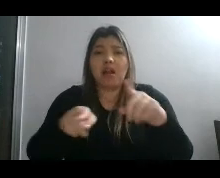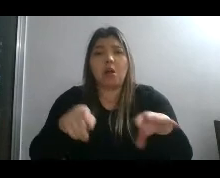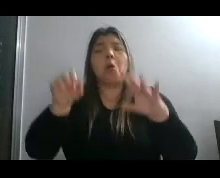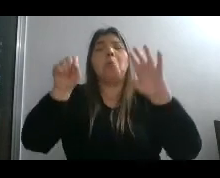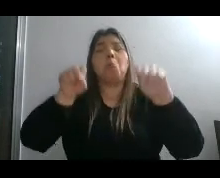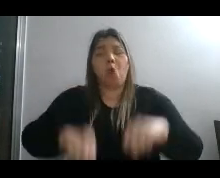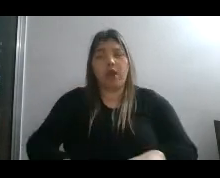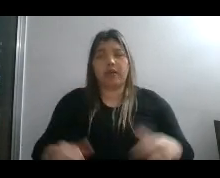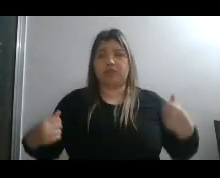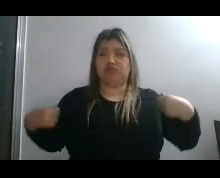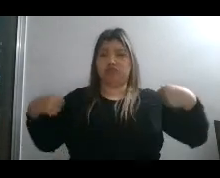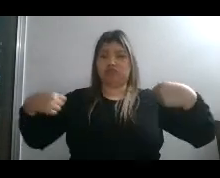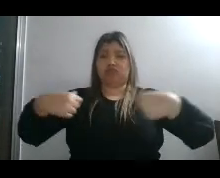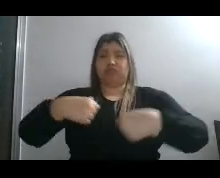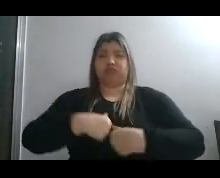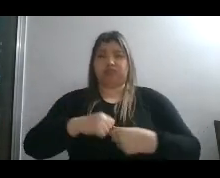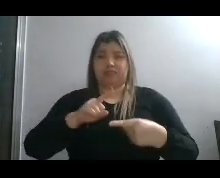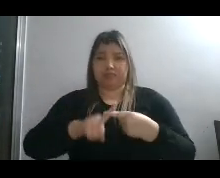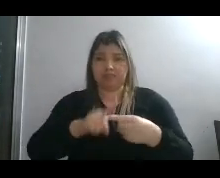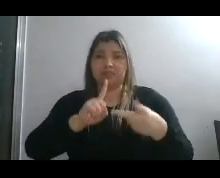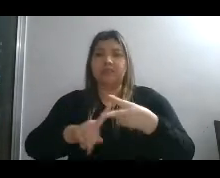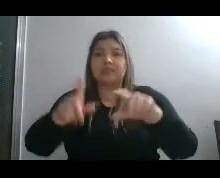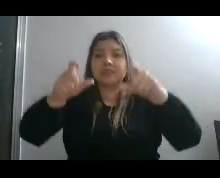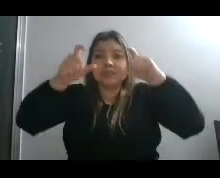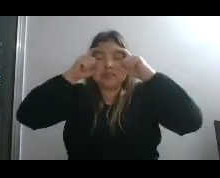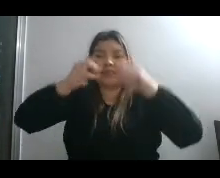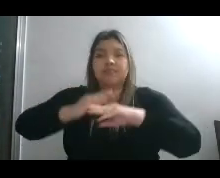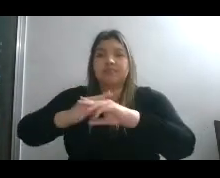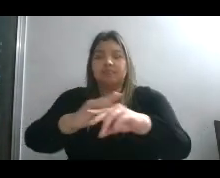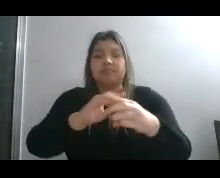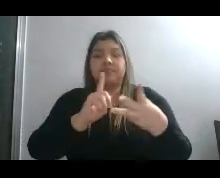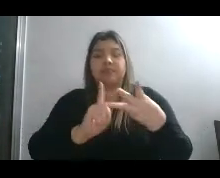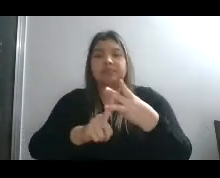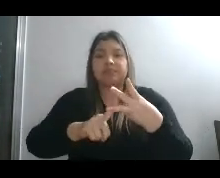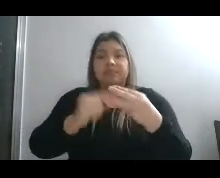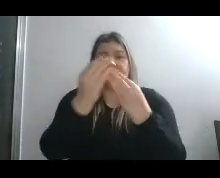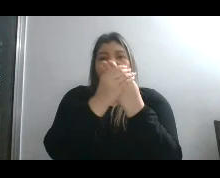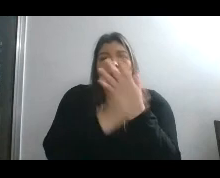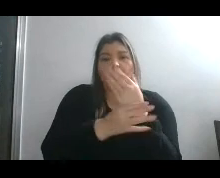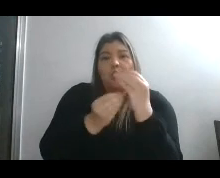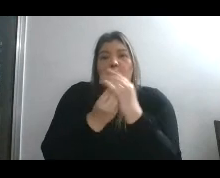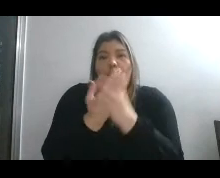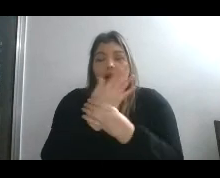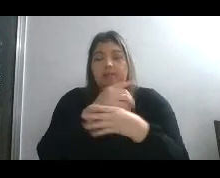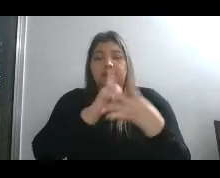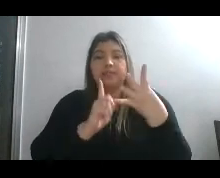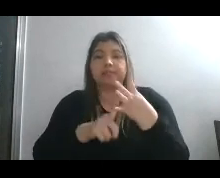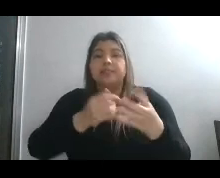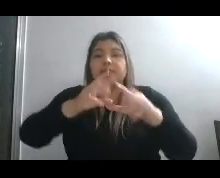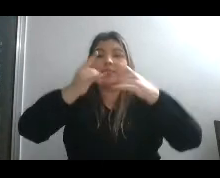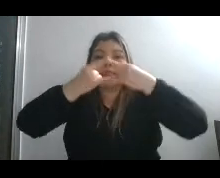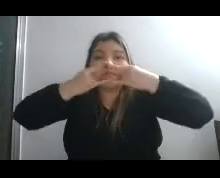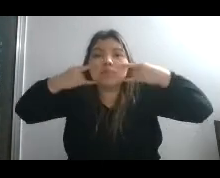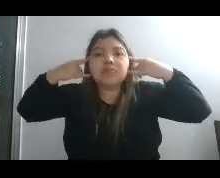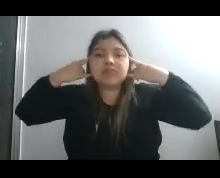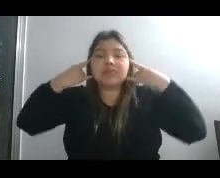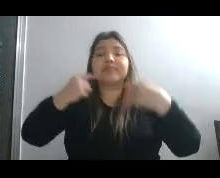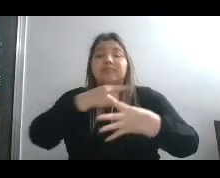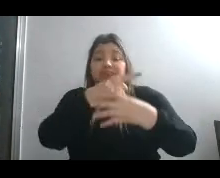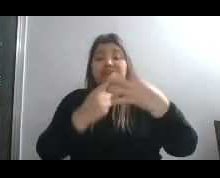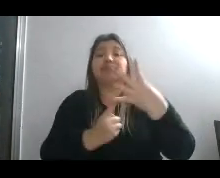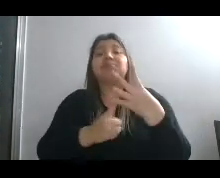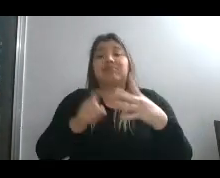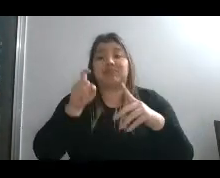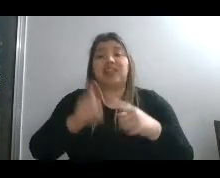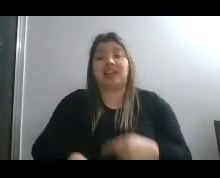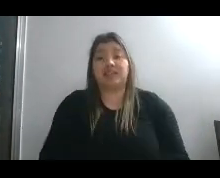bata, las gafas de seguridad, los guantes y la mascarilla, porque es que me puede pasar fácilmente como pasó en una